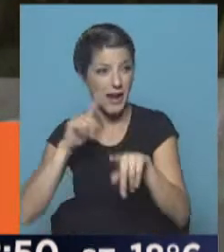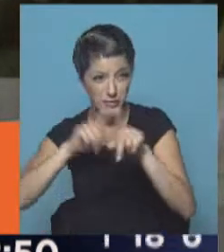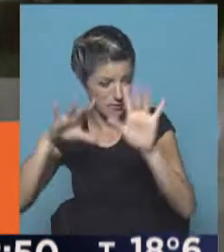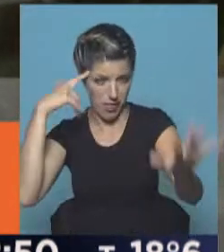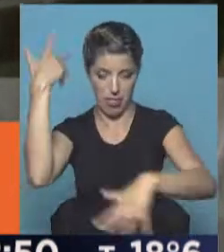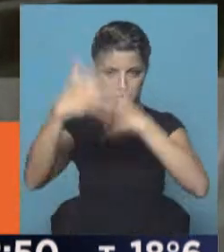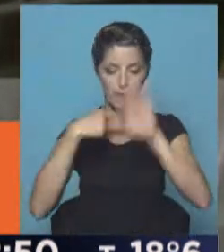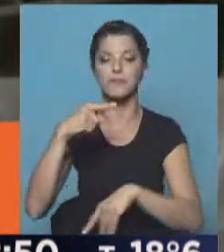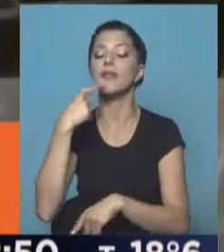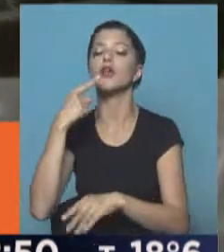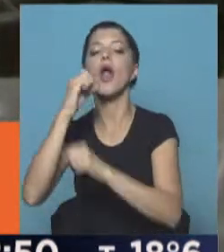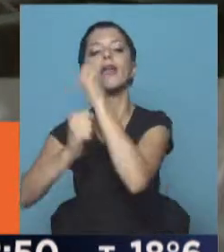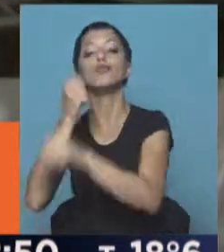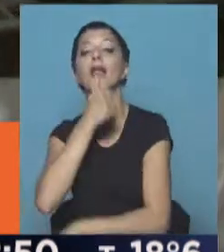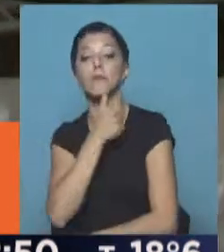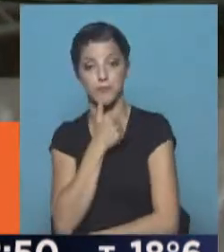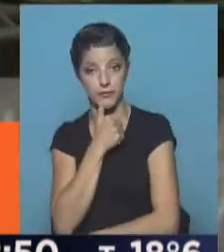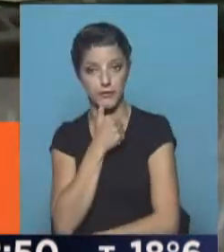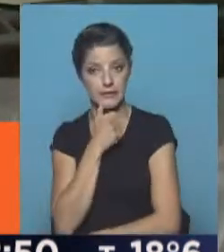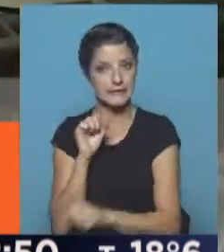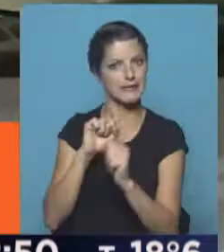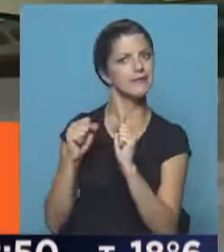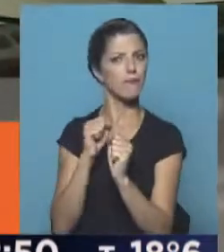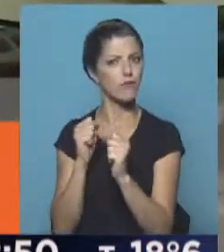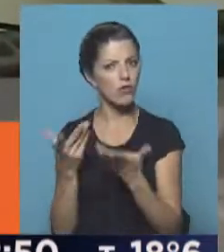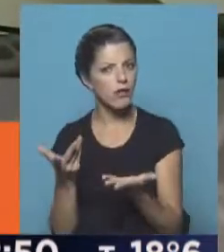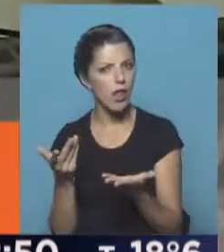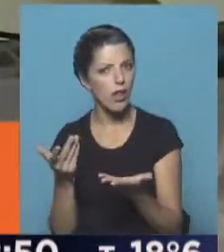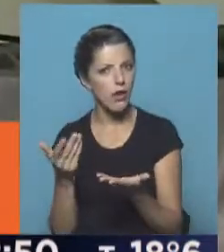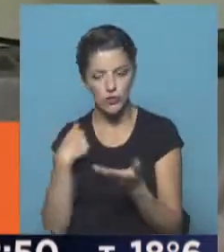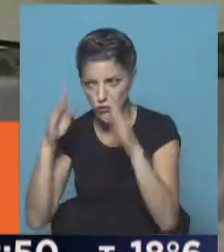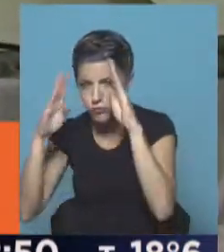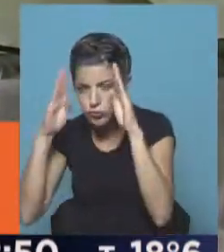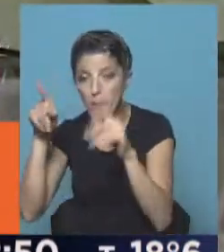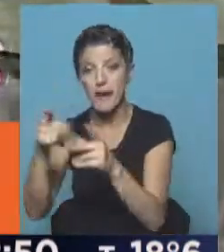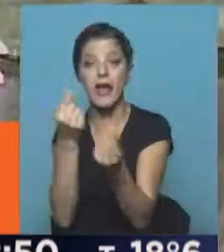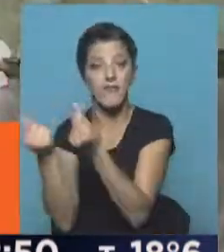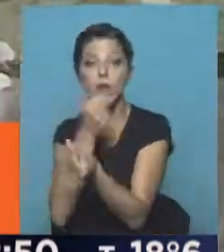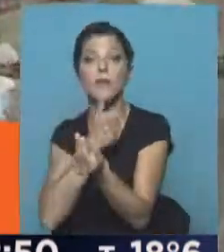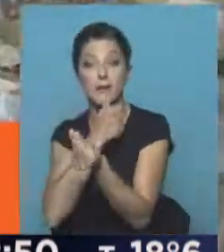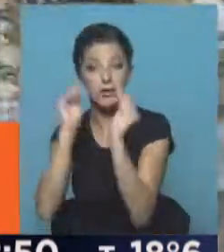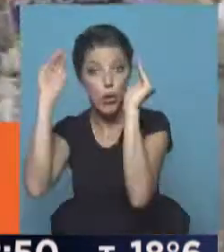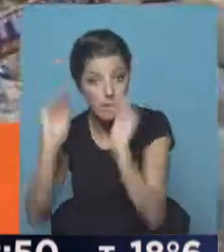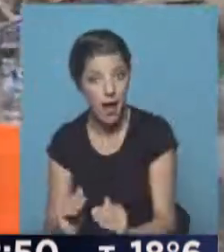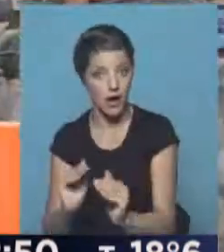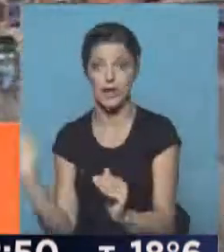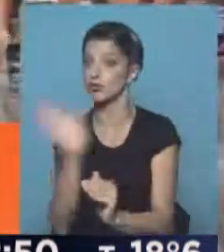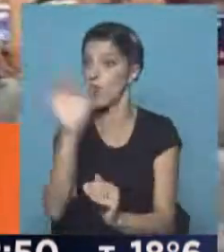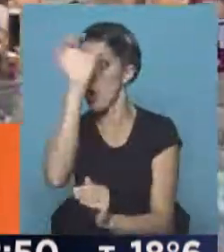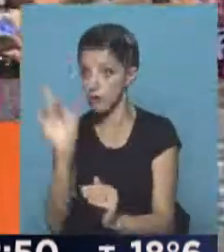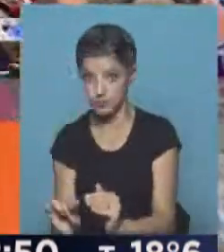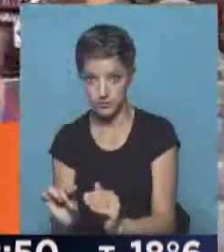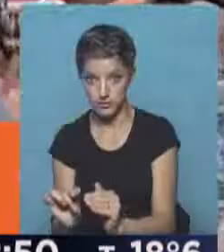esto. La industria farmacéutica se está poniendo muy, muy nerviosa. Vamos tras ellos para que bajen los precios de los medicamentos en todo el país. Bernie